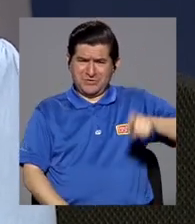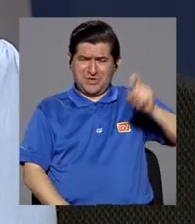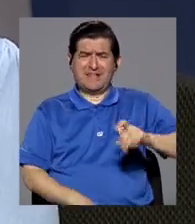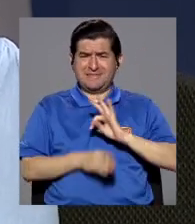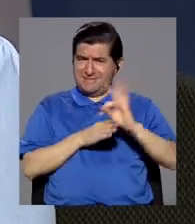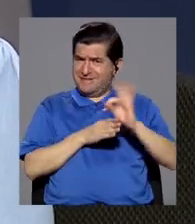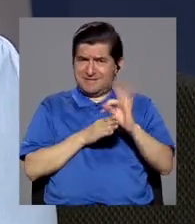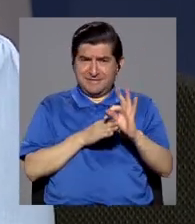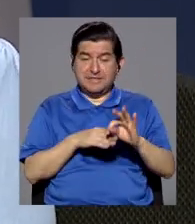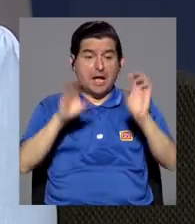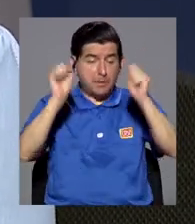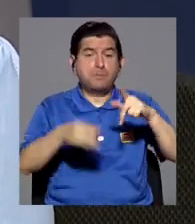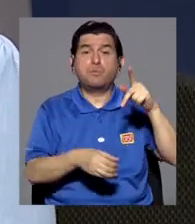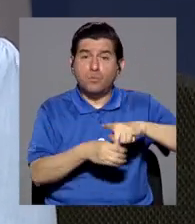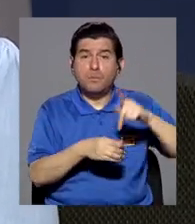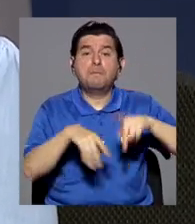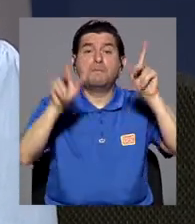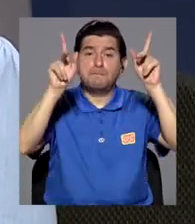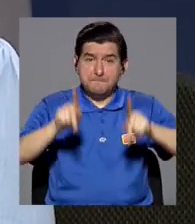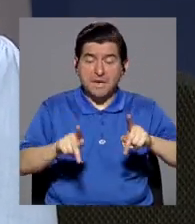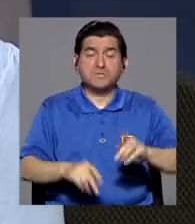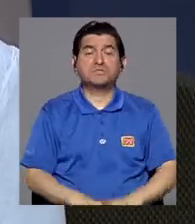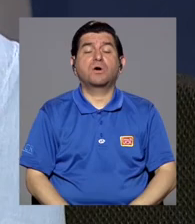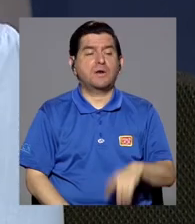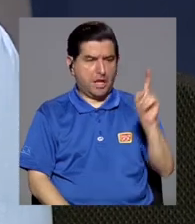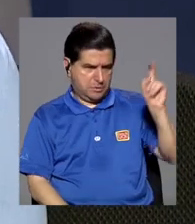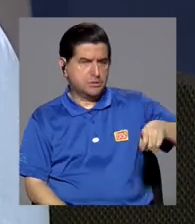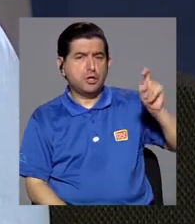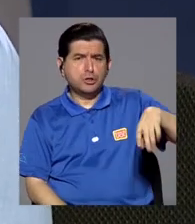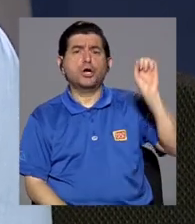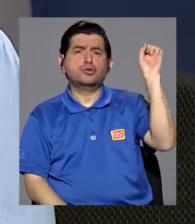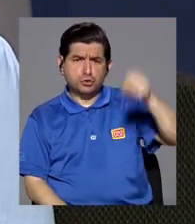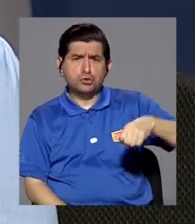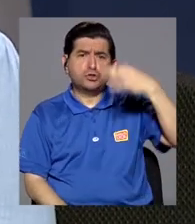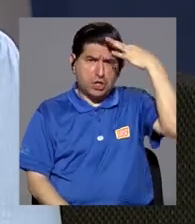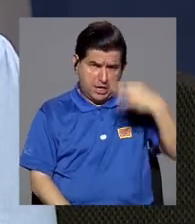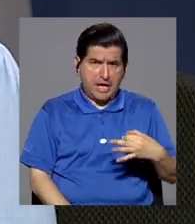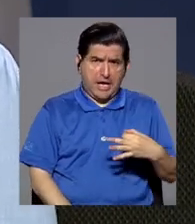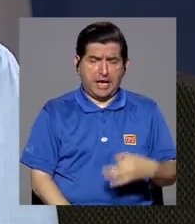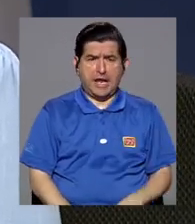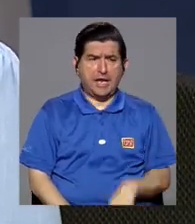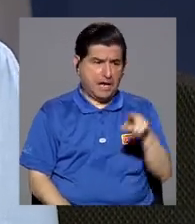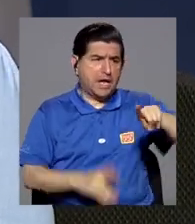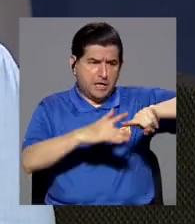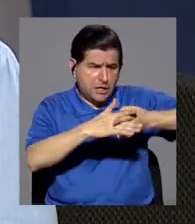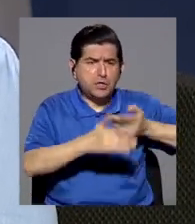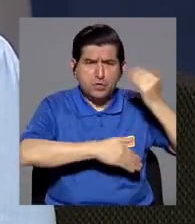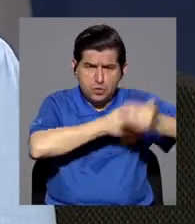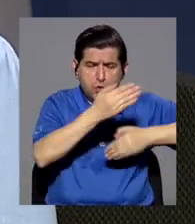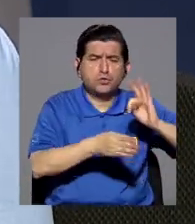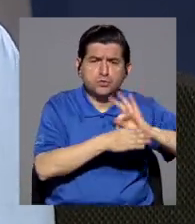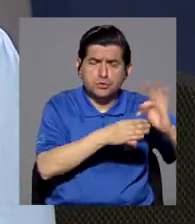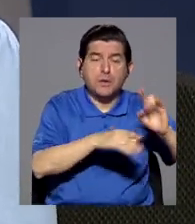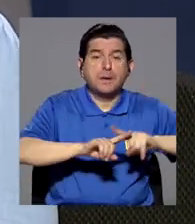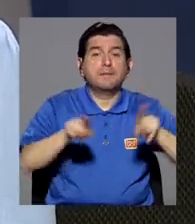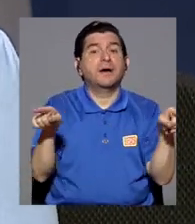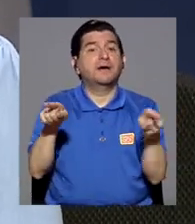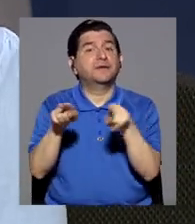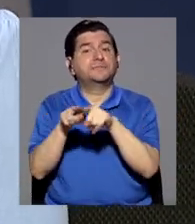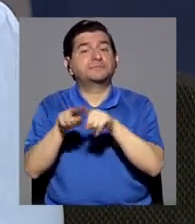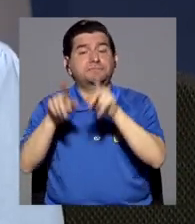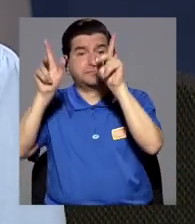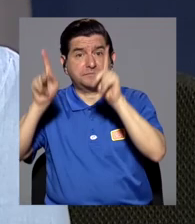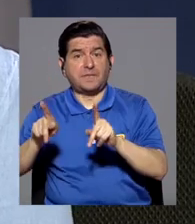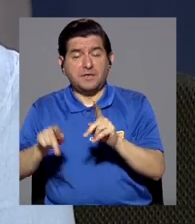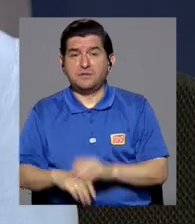requieran terapia o sea pueden participar personas que necesitan que creen deben iniciar un proceso terapéutico pero